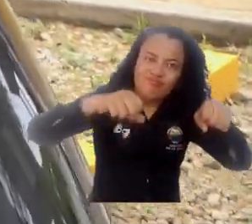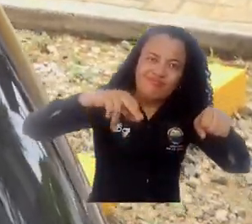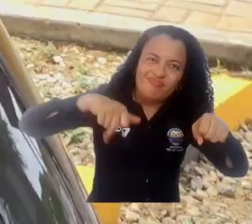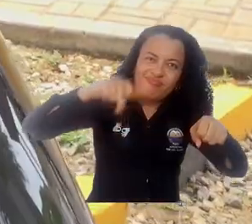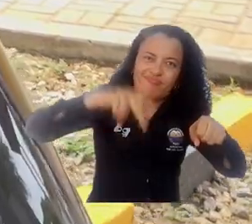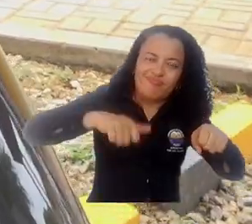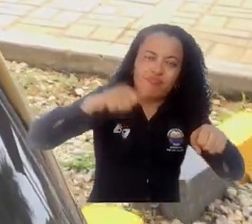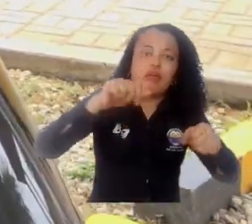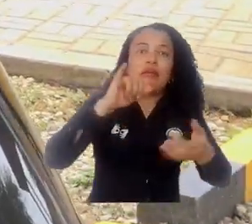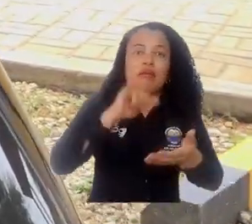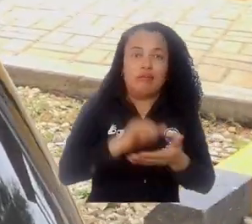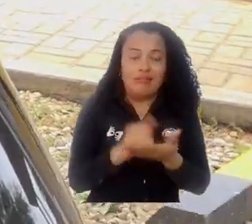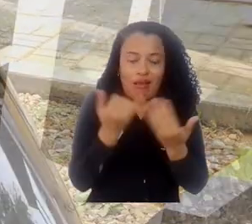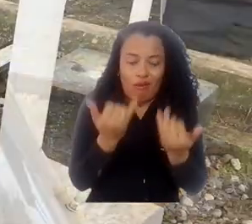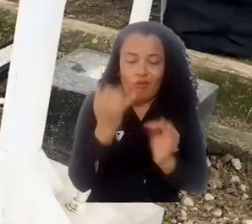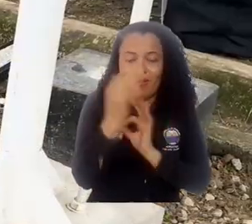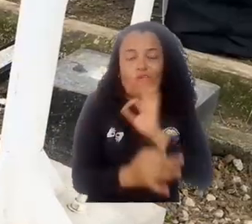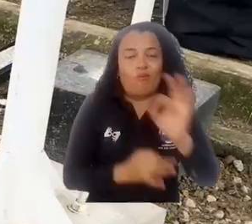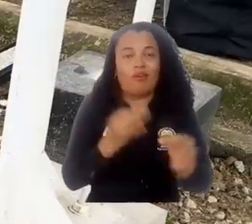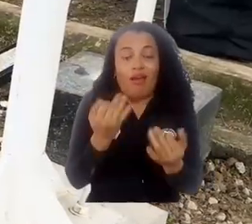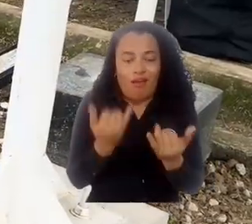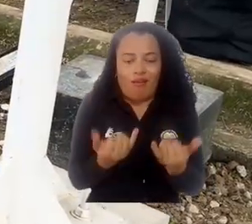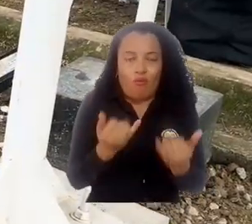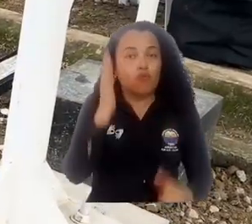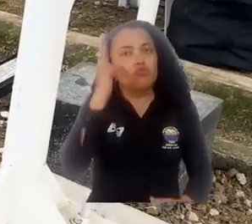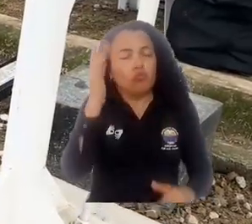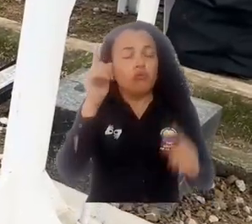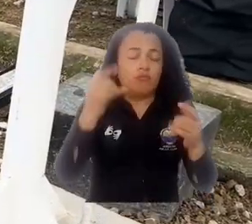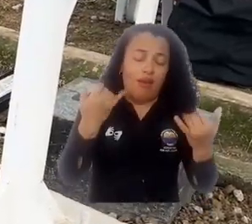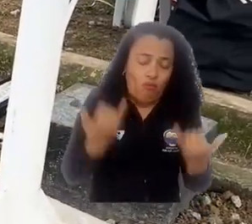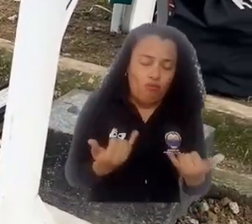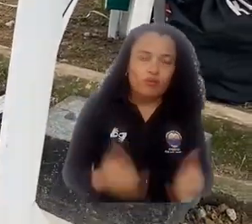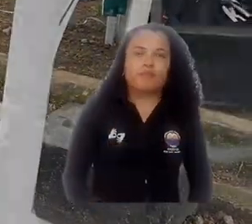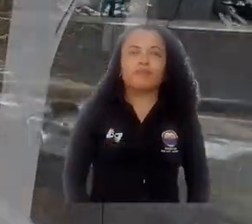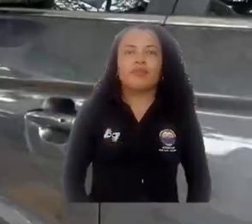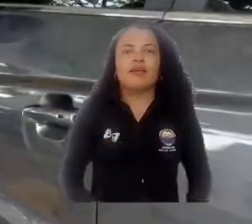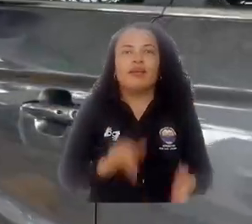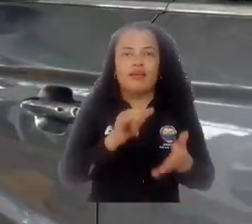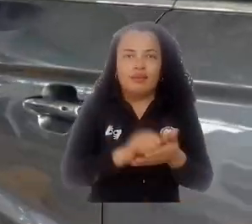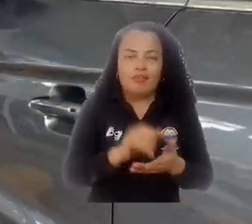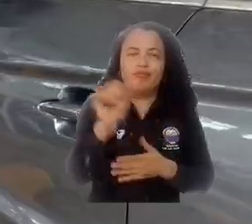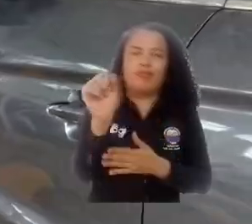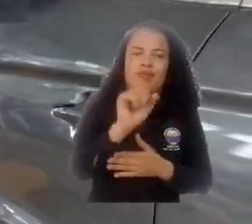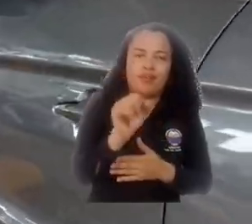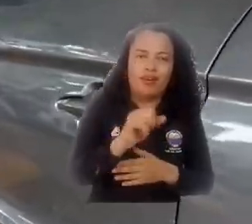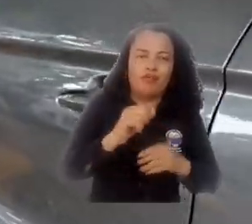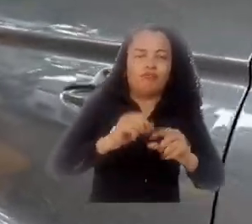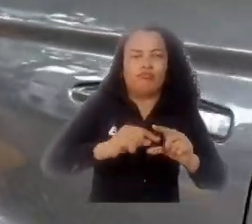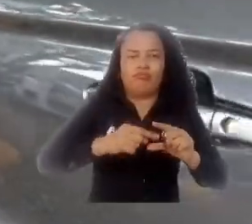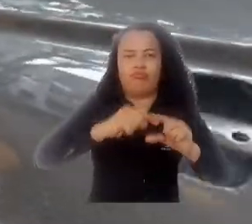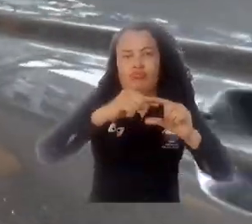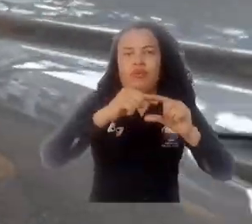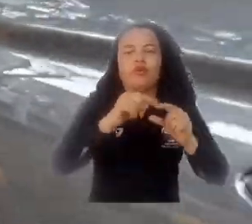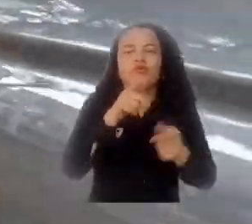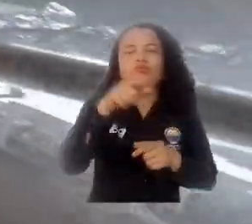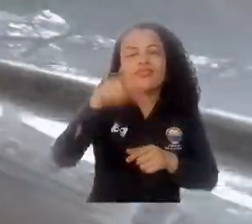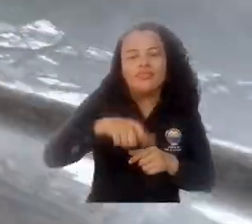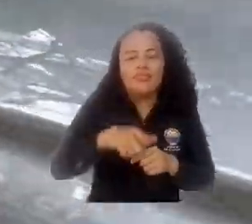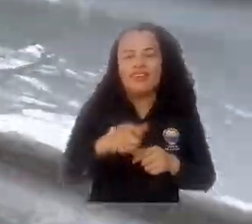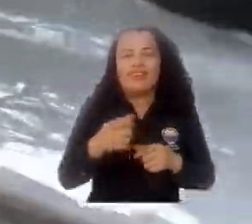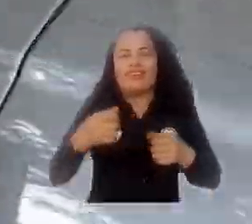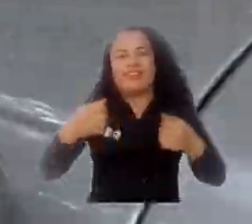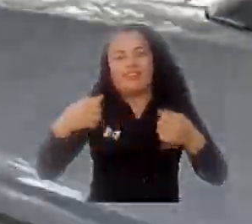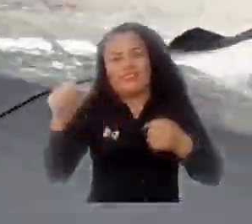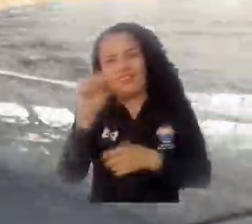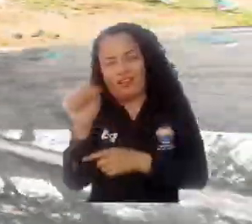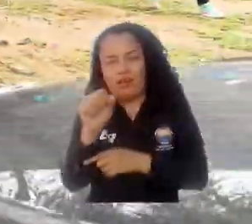eléctricas, porque el futuro no, el presente es sostenible. El punto de carga para carros ofrece diferentes modos de carga según las